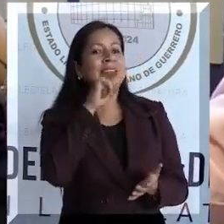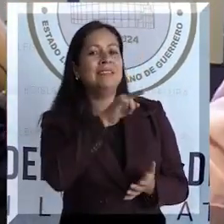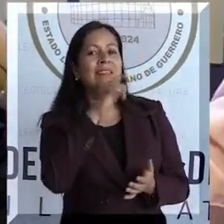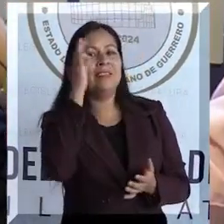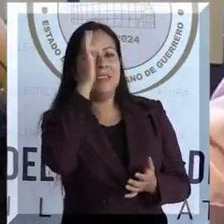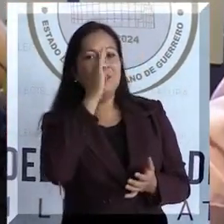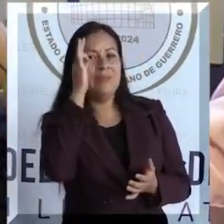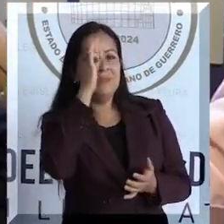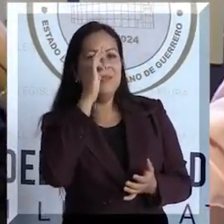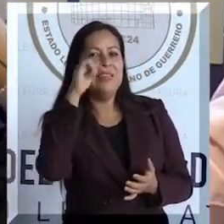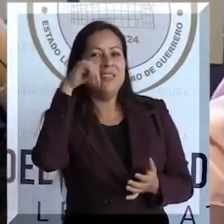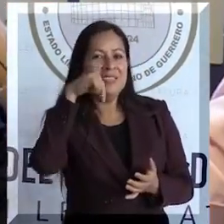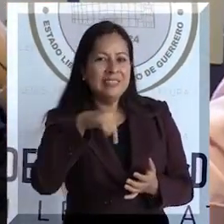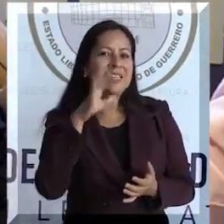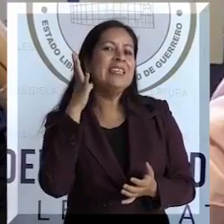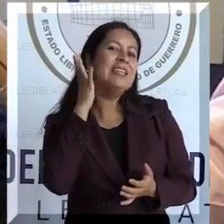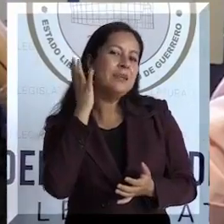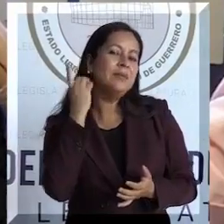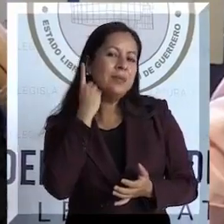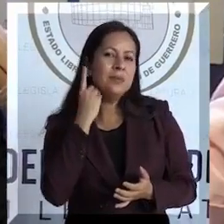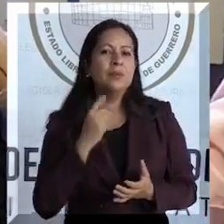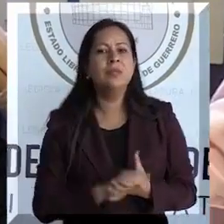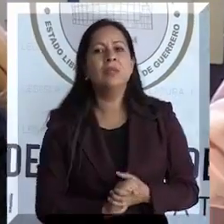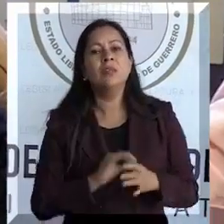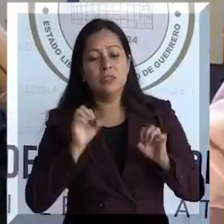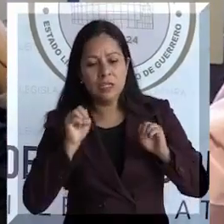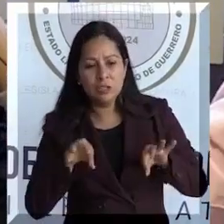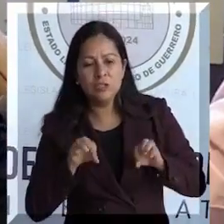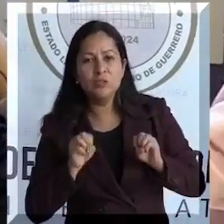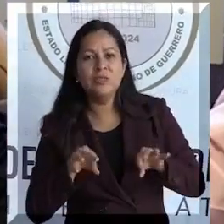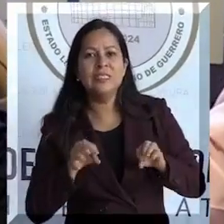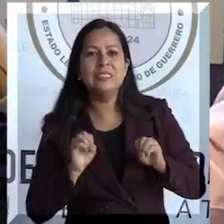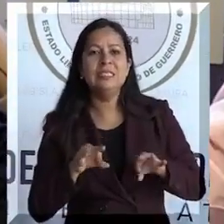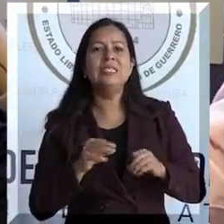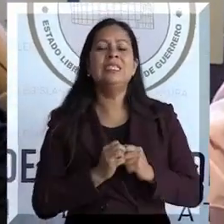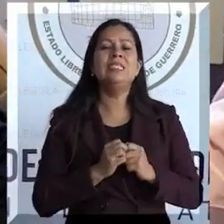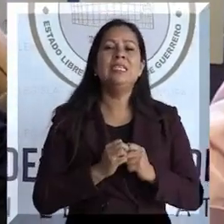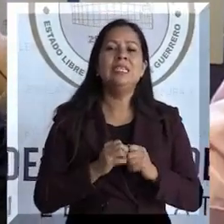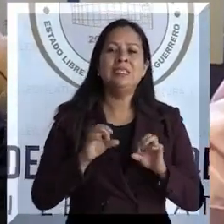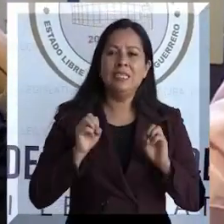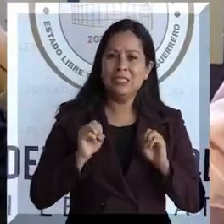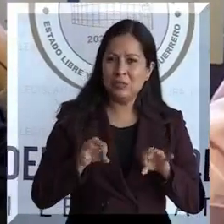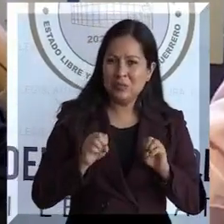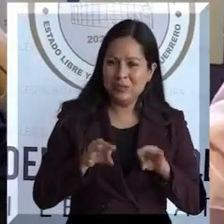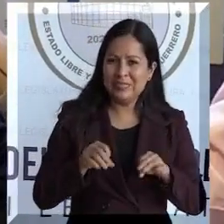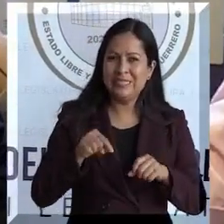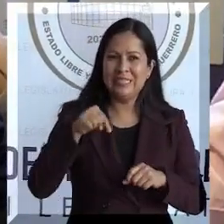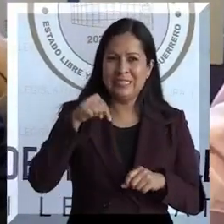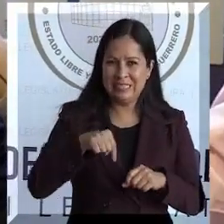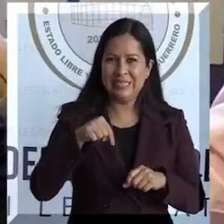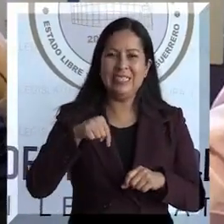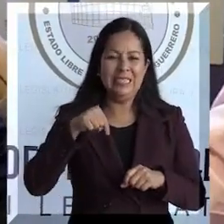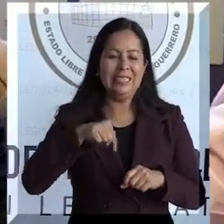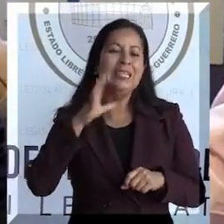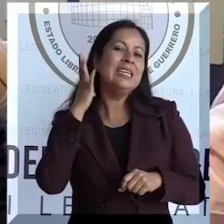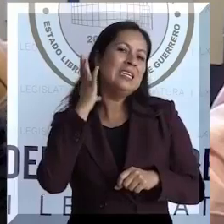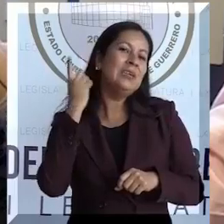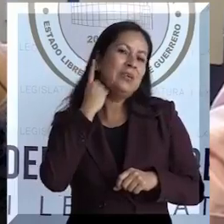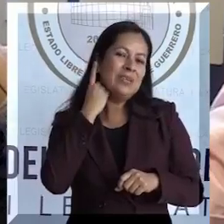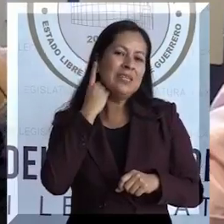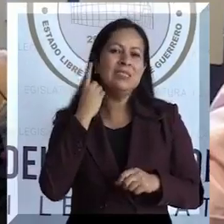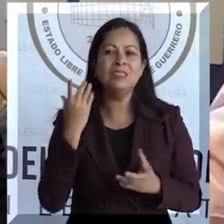a ti desde aquí, desde la página del Congreso, de que son tus oficinas. Las oficinas de este Congreso